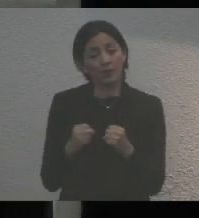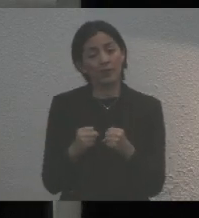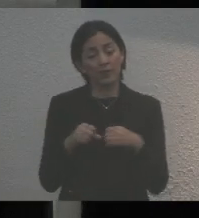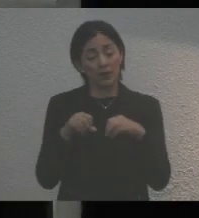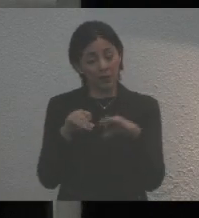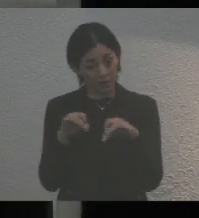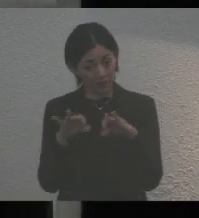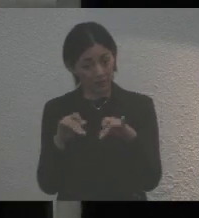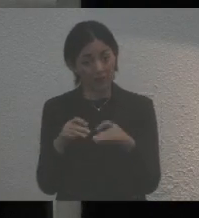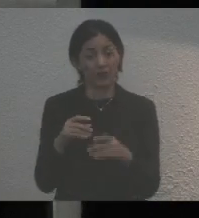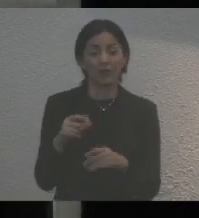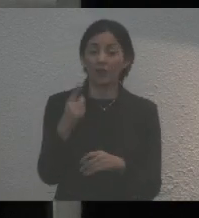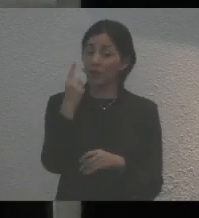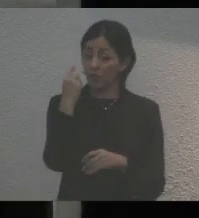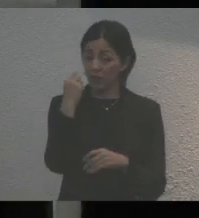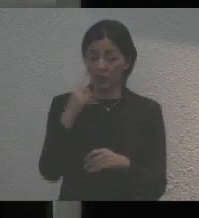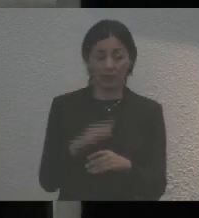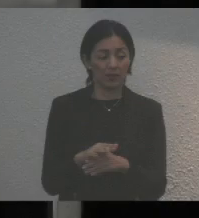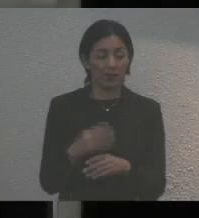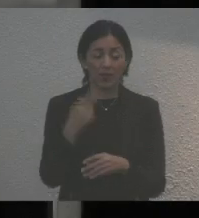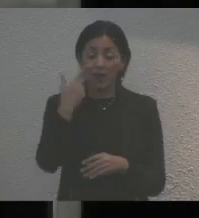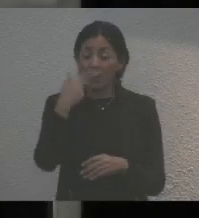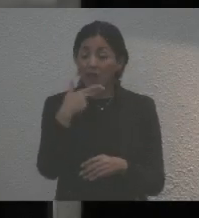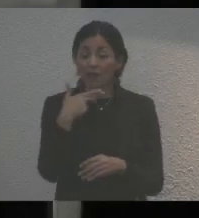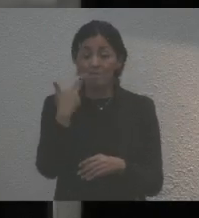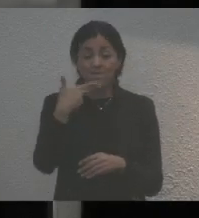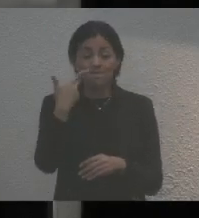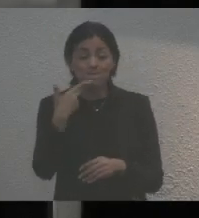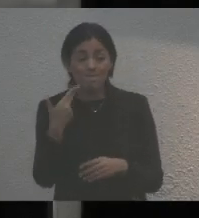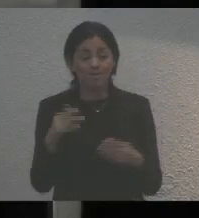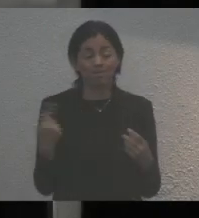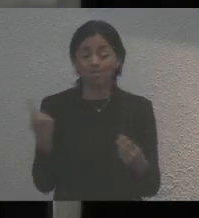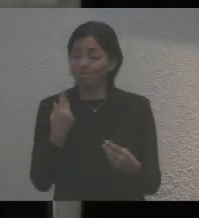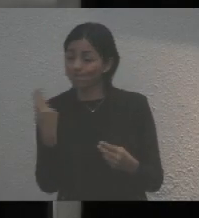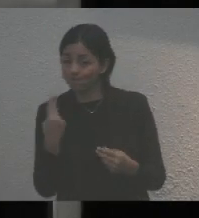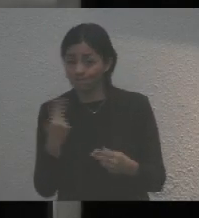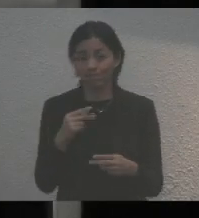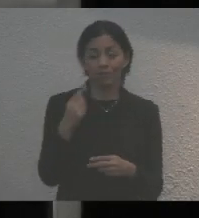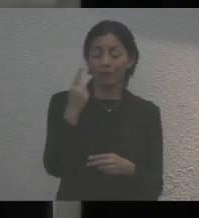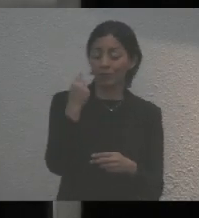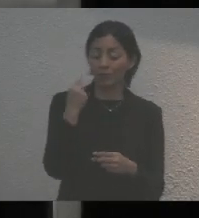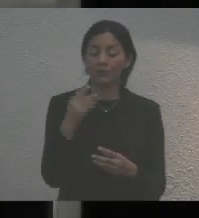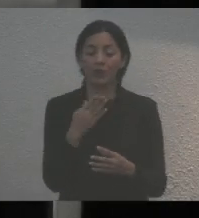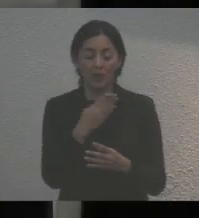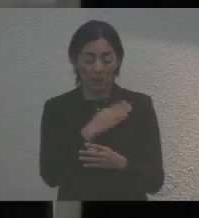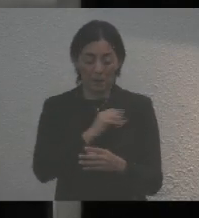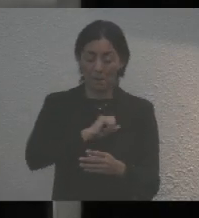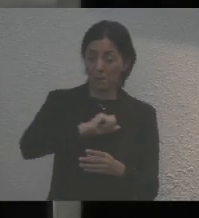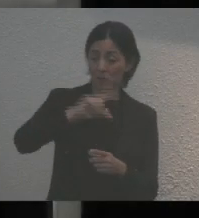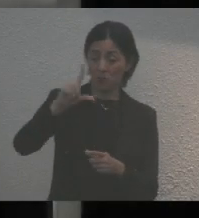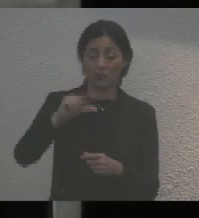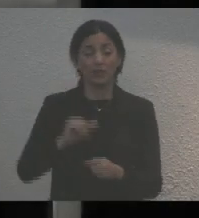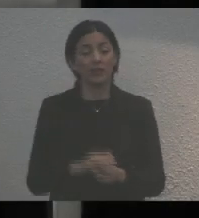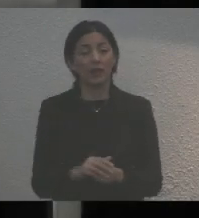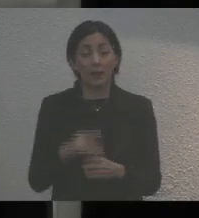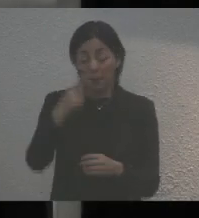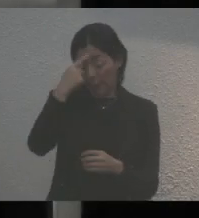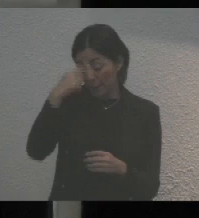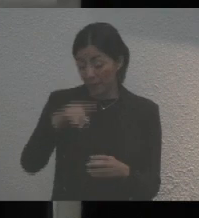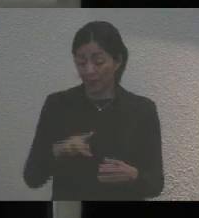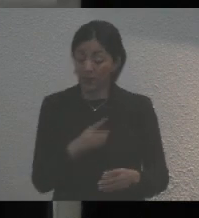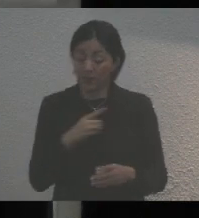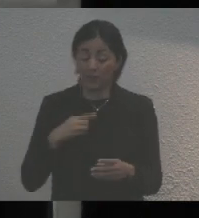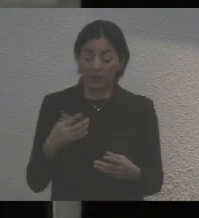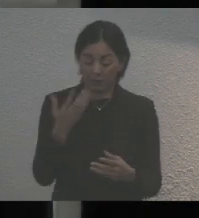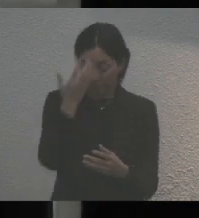instituciones policíacas. Se habla de lo necesario que es contar con una policía profesional, pero debemos tener en cuenta